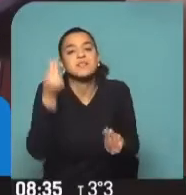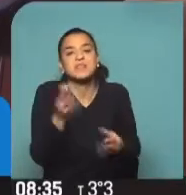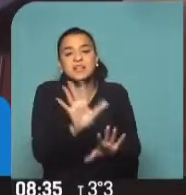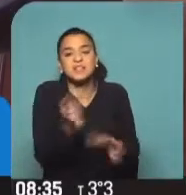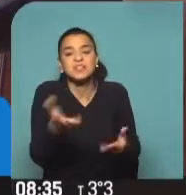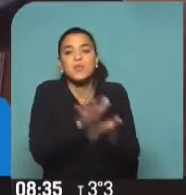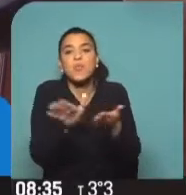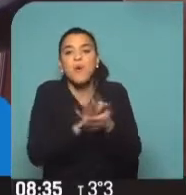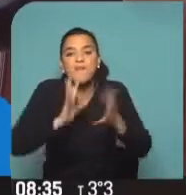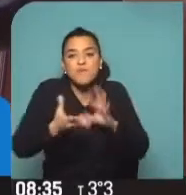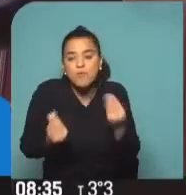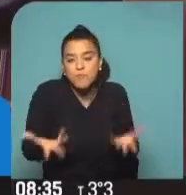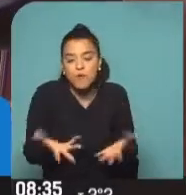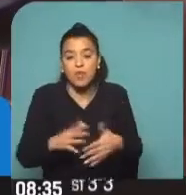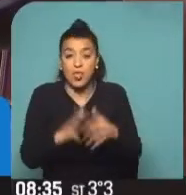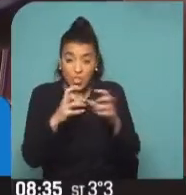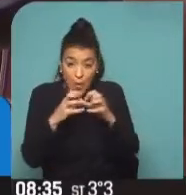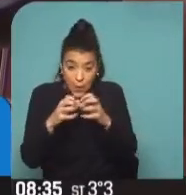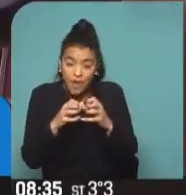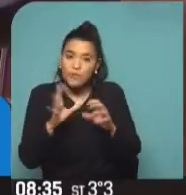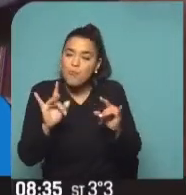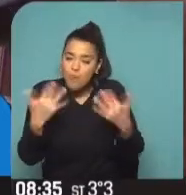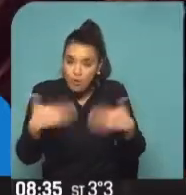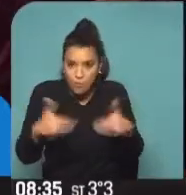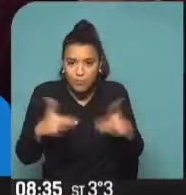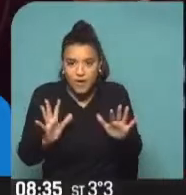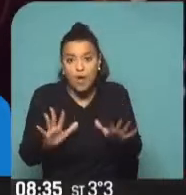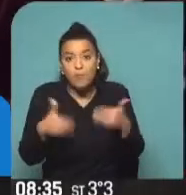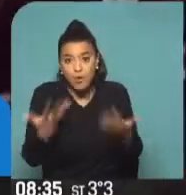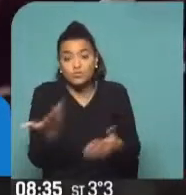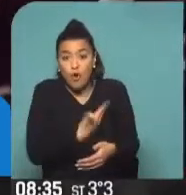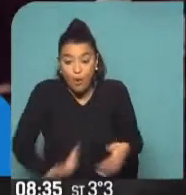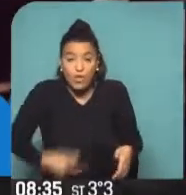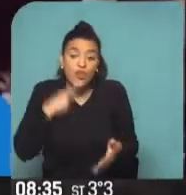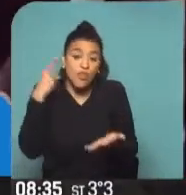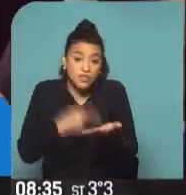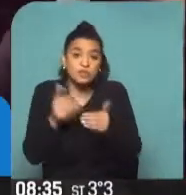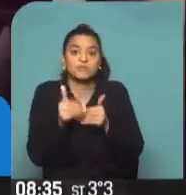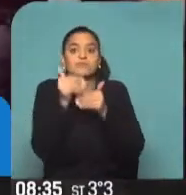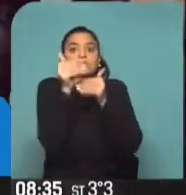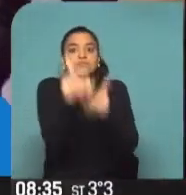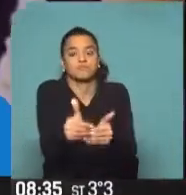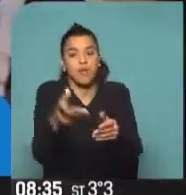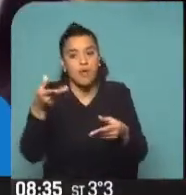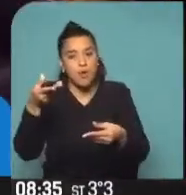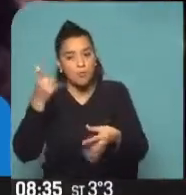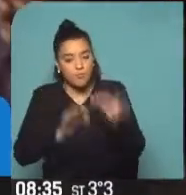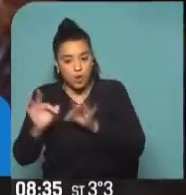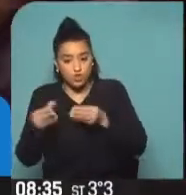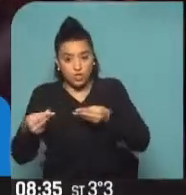este nuevo escenario? Este debate va a ser muy complicado, por eso hasta el gobierno ha decidido postergar el envío del proyecto